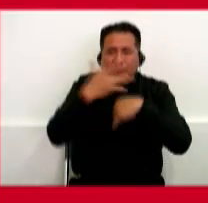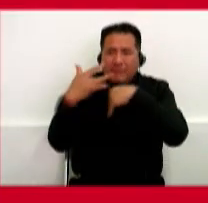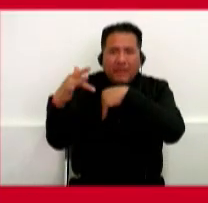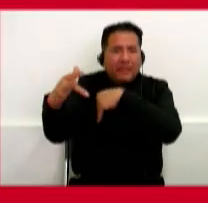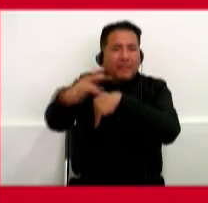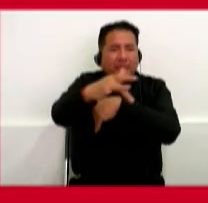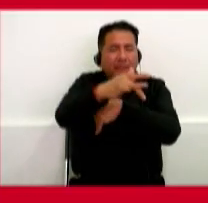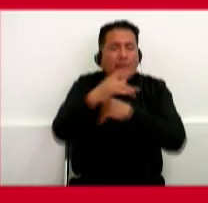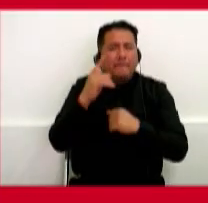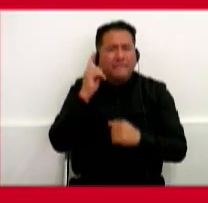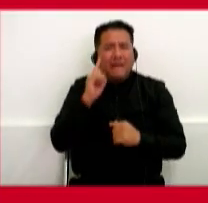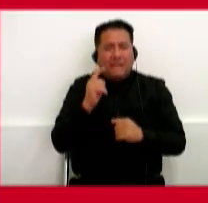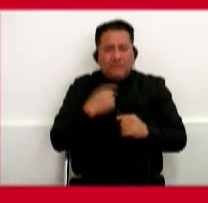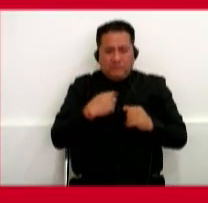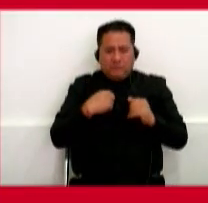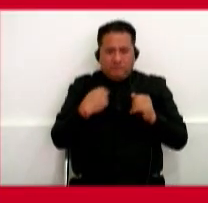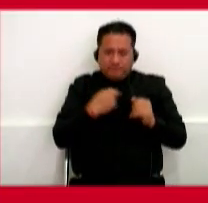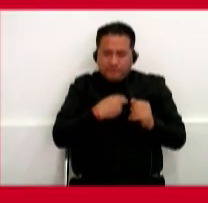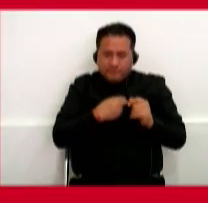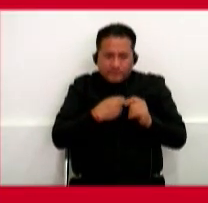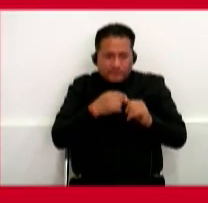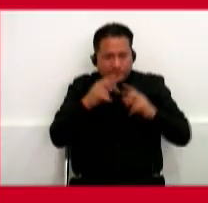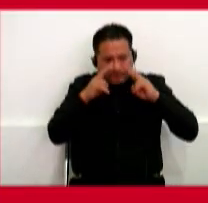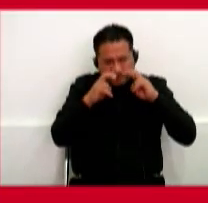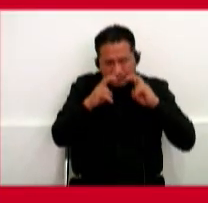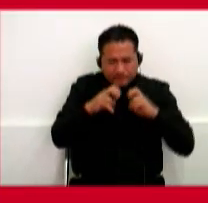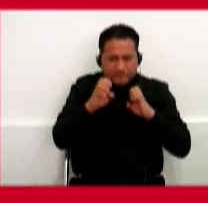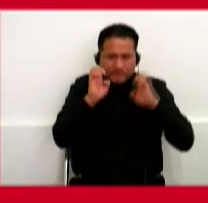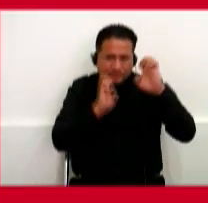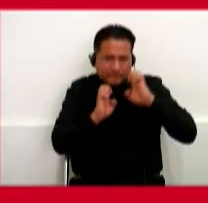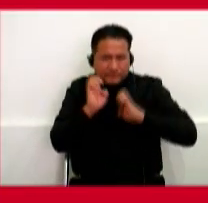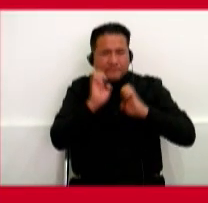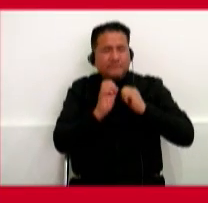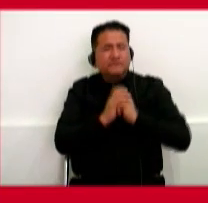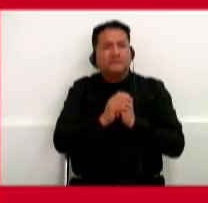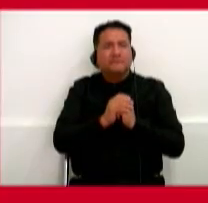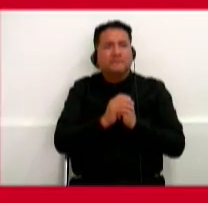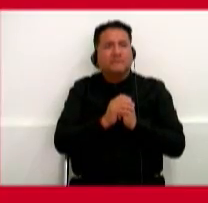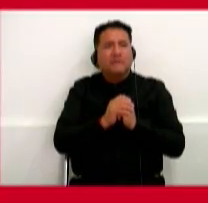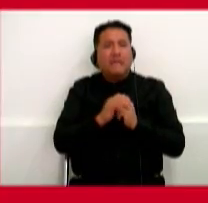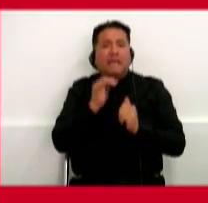análisis para poder tomar decisiones rápidas en poder mejorar esta condición.